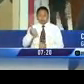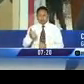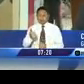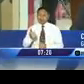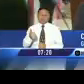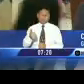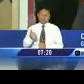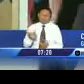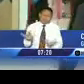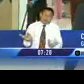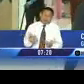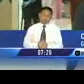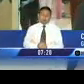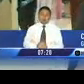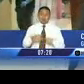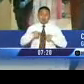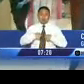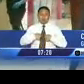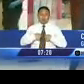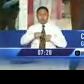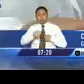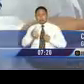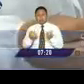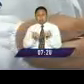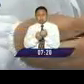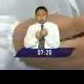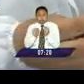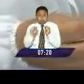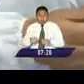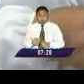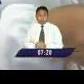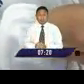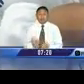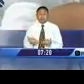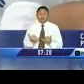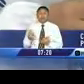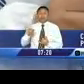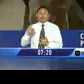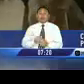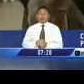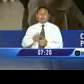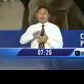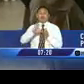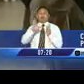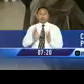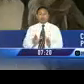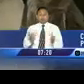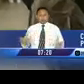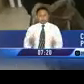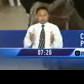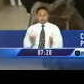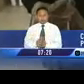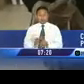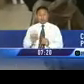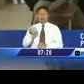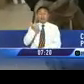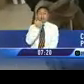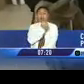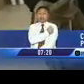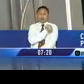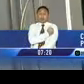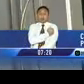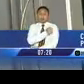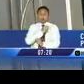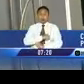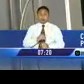creemos nosotros que podemos apoyar de muchas mejores maneras. Sostienen que ahora hay que incentivar a la ciudadanía para que complete su esquema de vacunación de